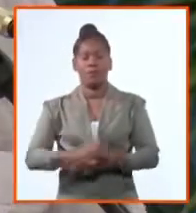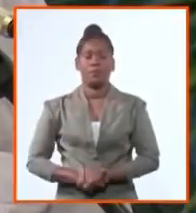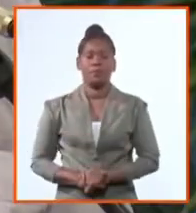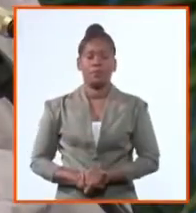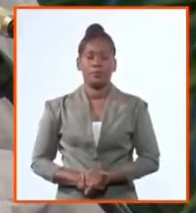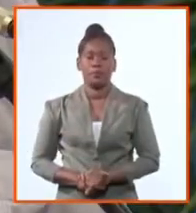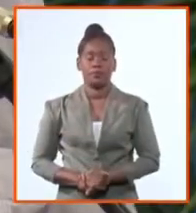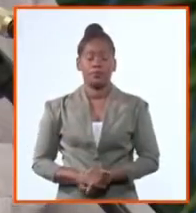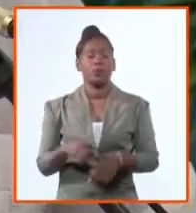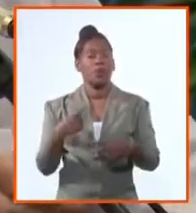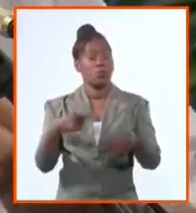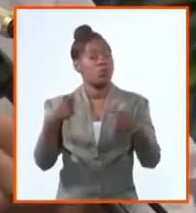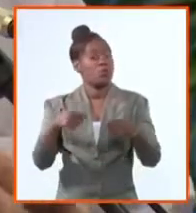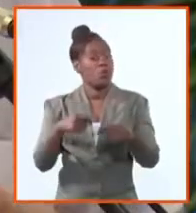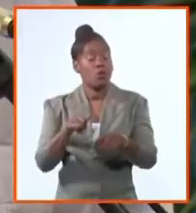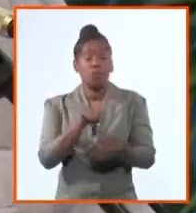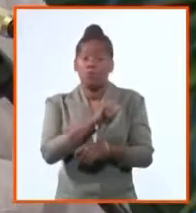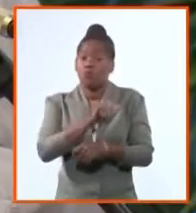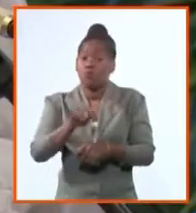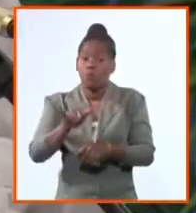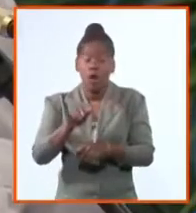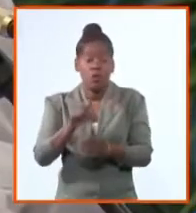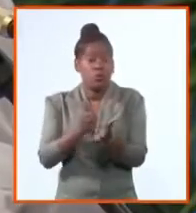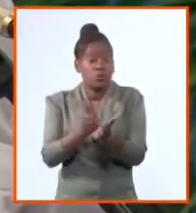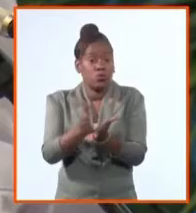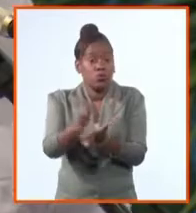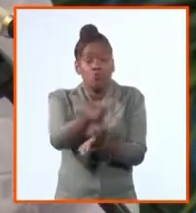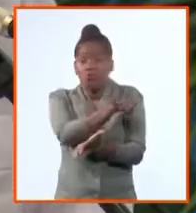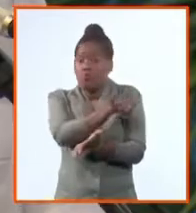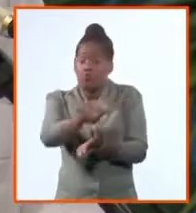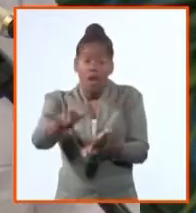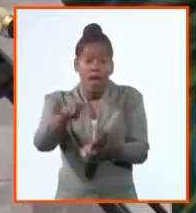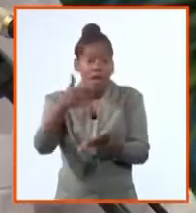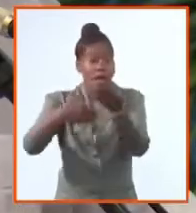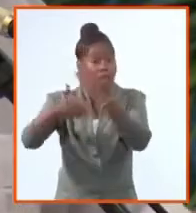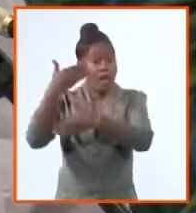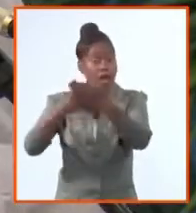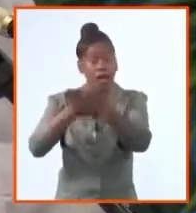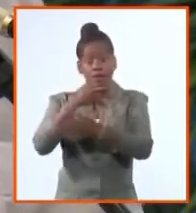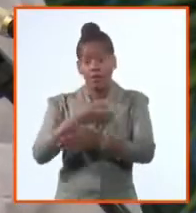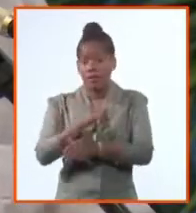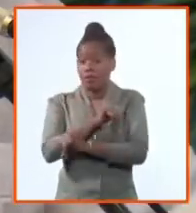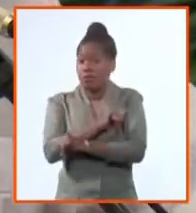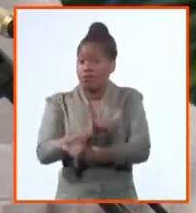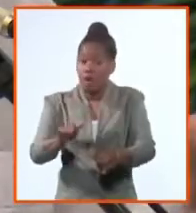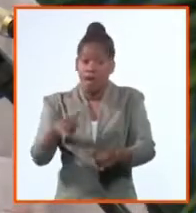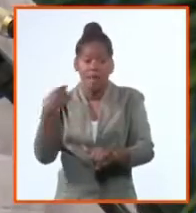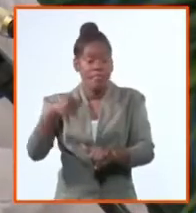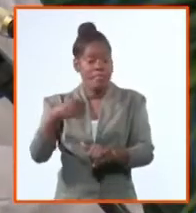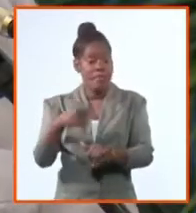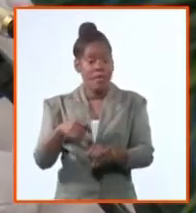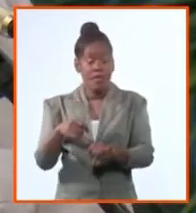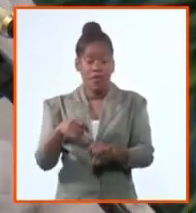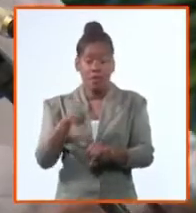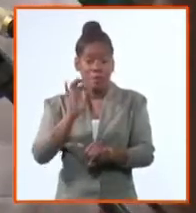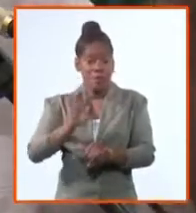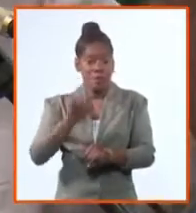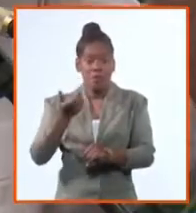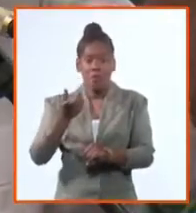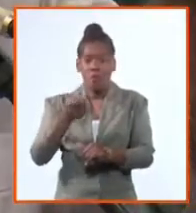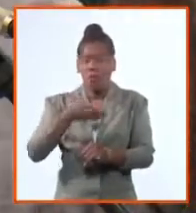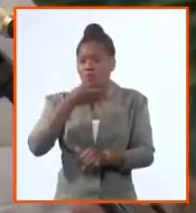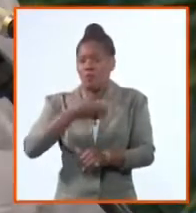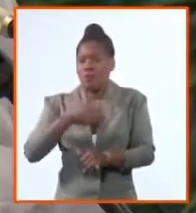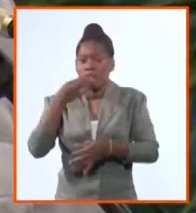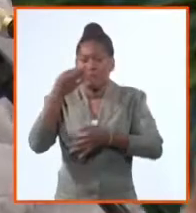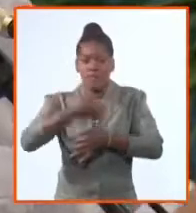obra. Está la obra de Fidel, los discursos de Fidel. Yo acabo de terminar, después de 7 años, un libro sobre el periodo